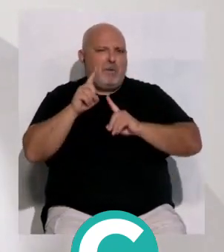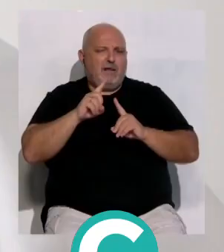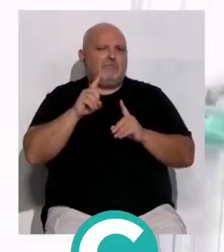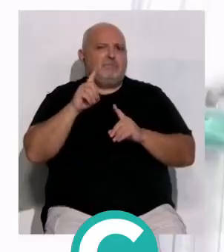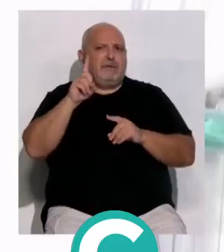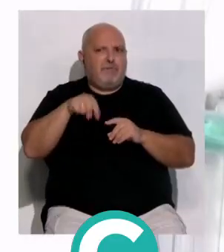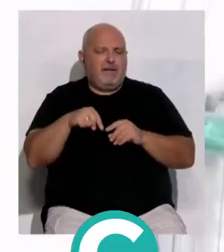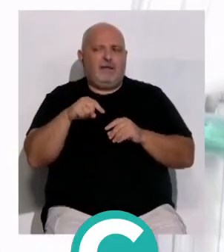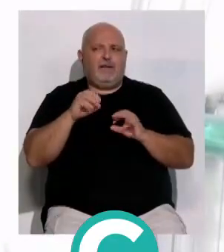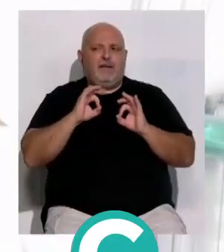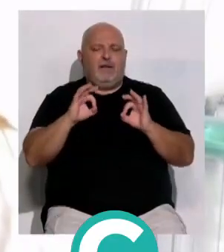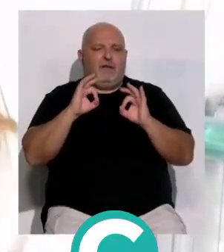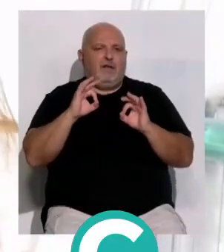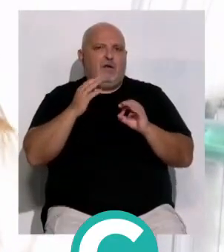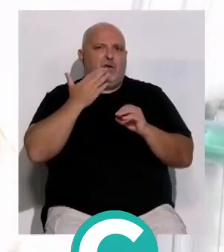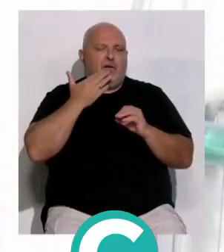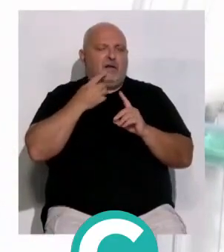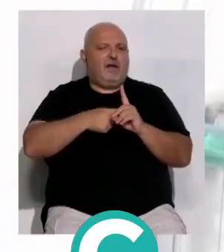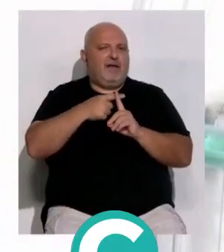problema, pues como es